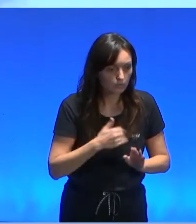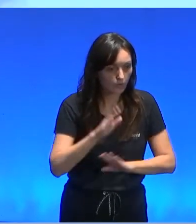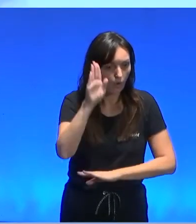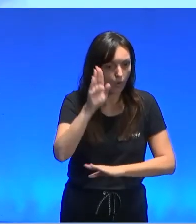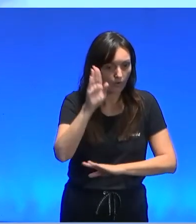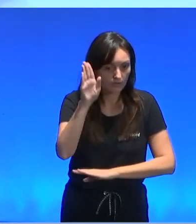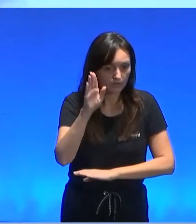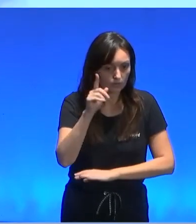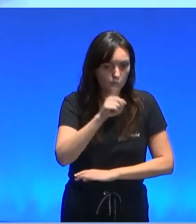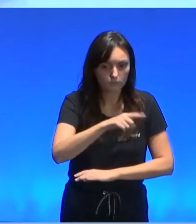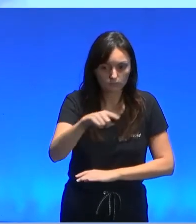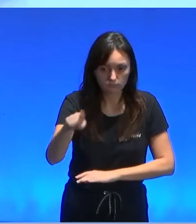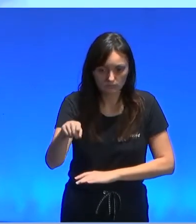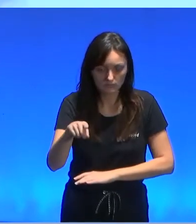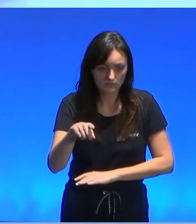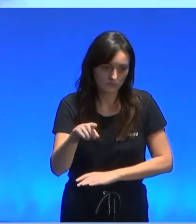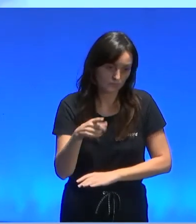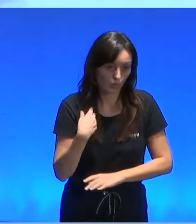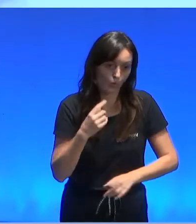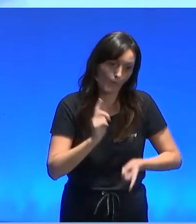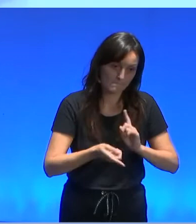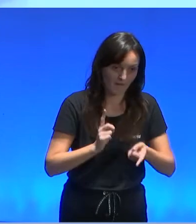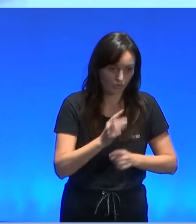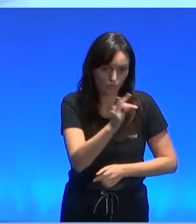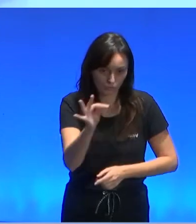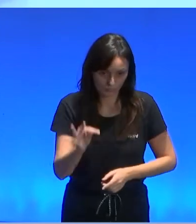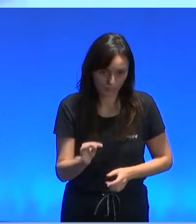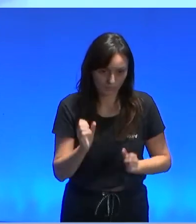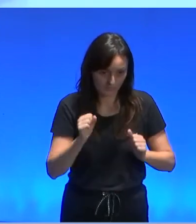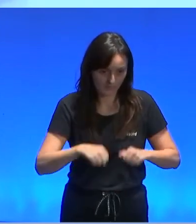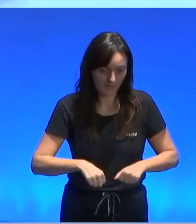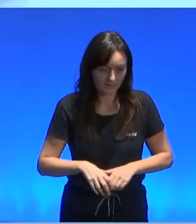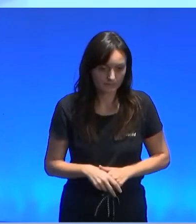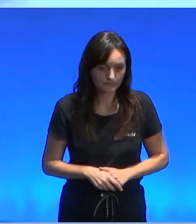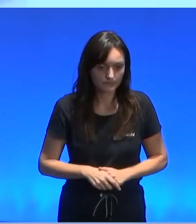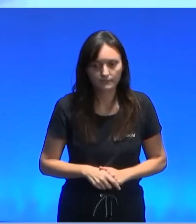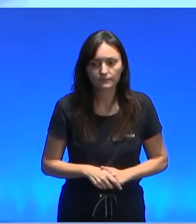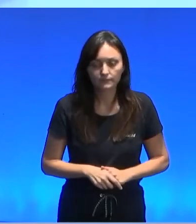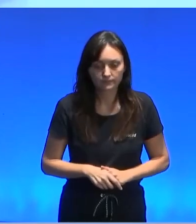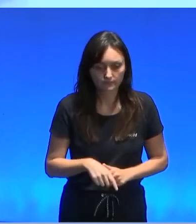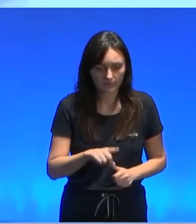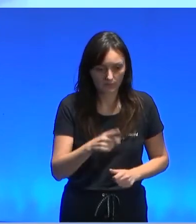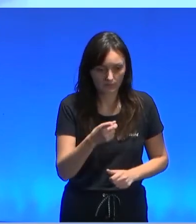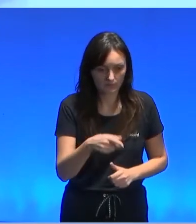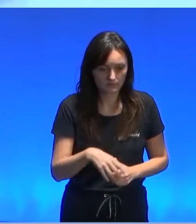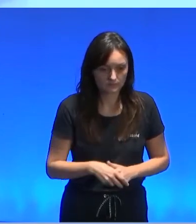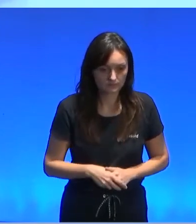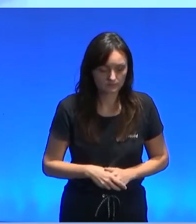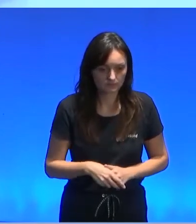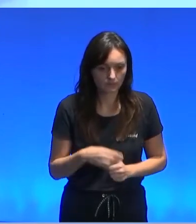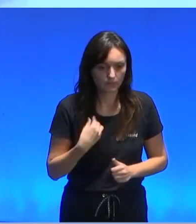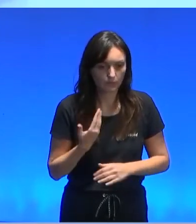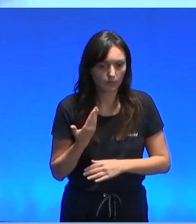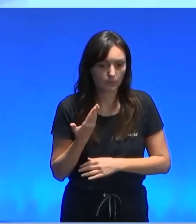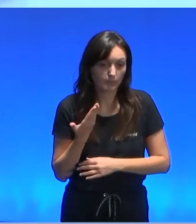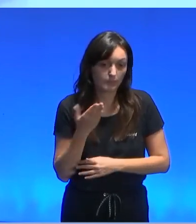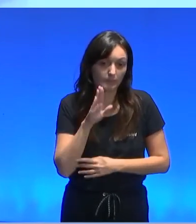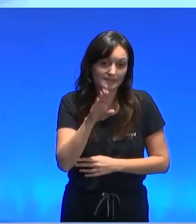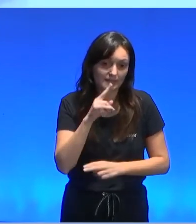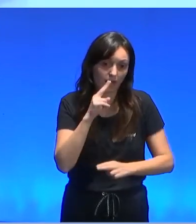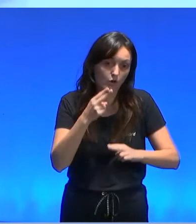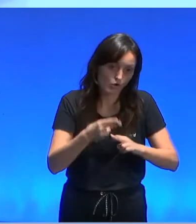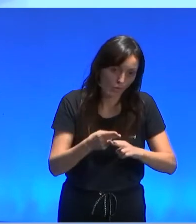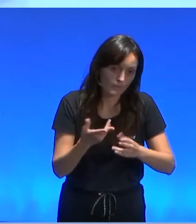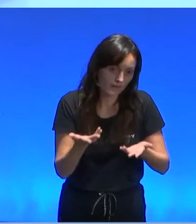yo digo sí, ya estoy yo de mandona y vamos pasando. Vale, pues se presenta, dice el nombre, por favor,